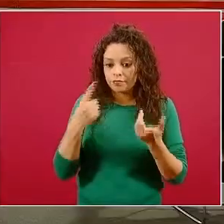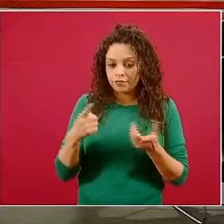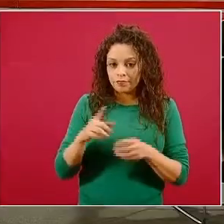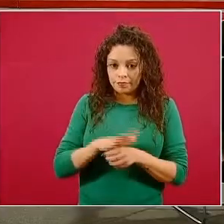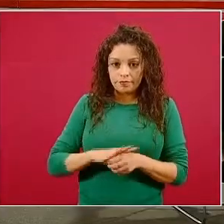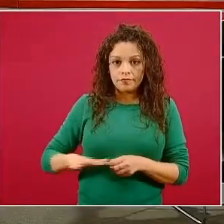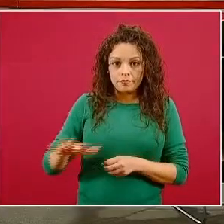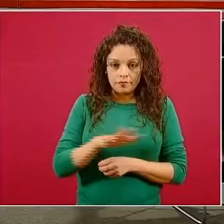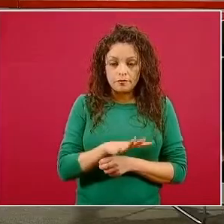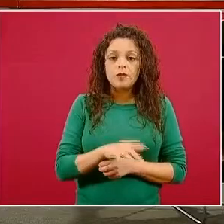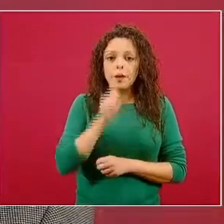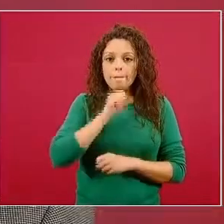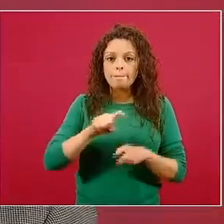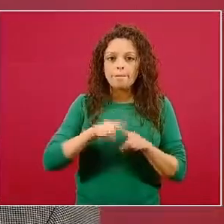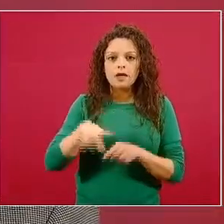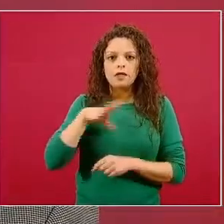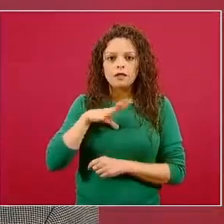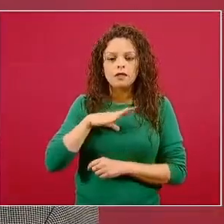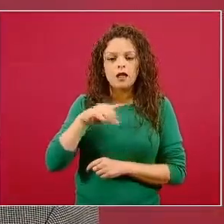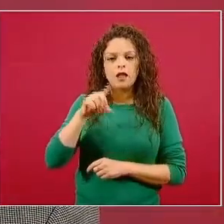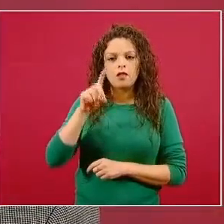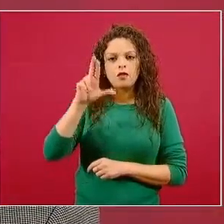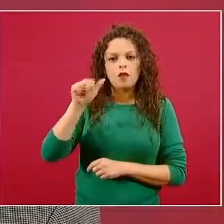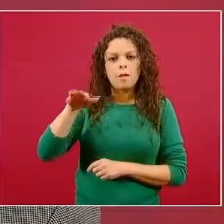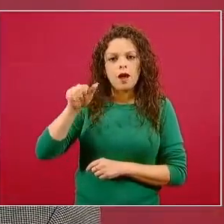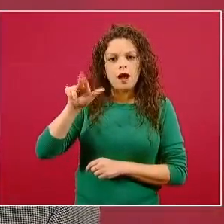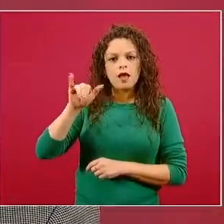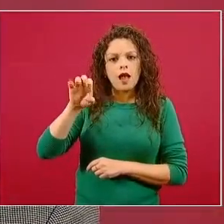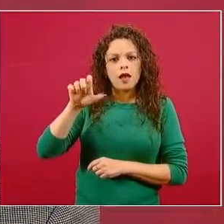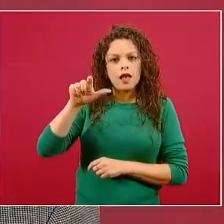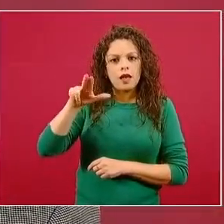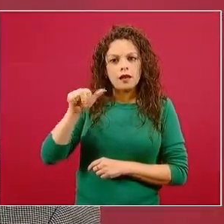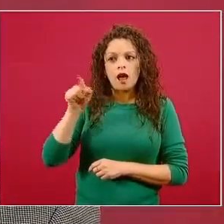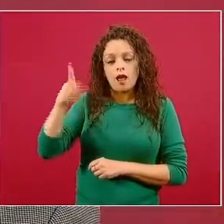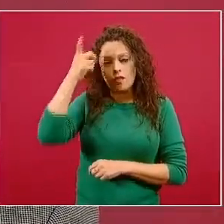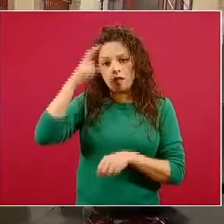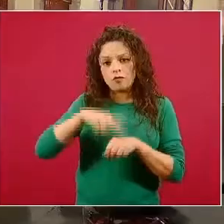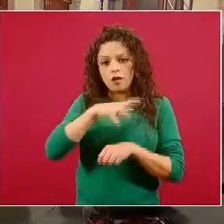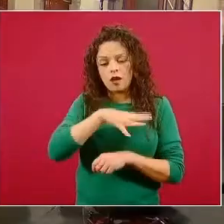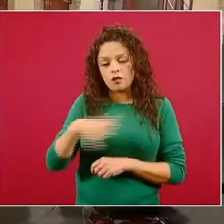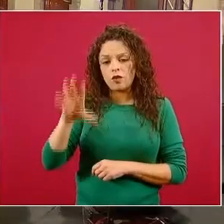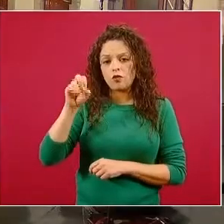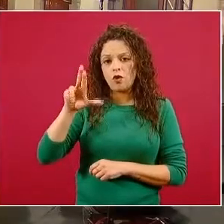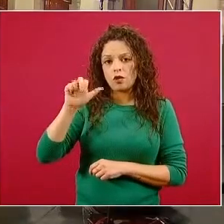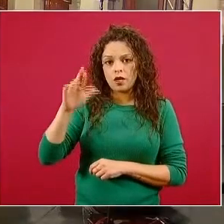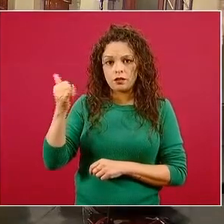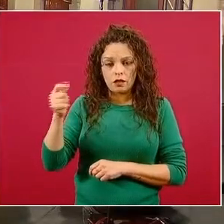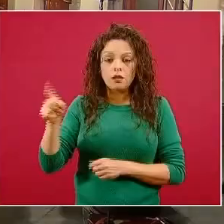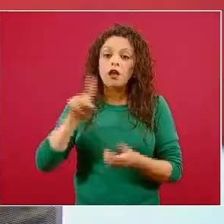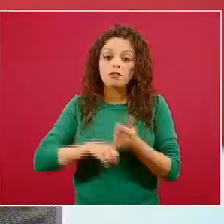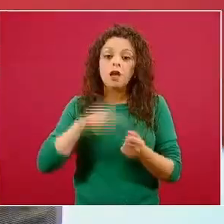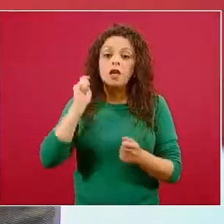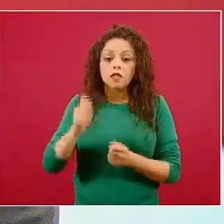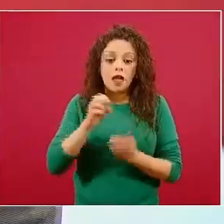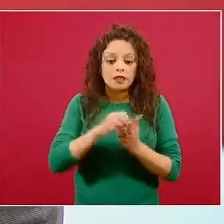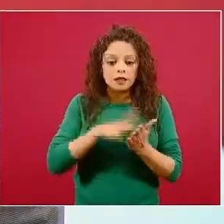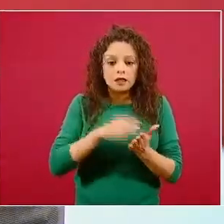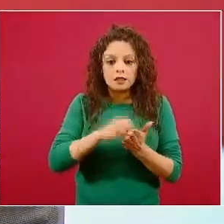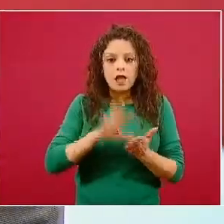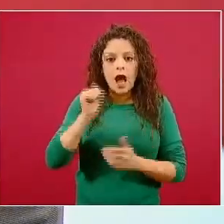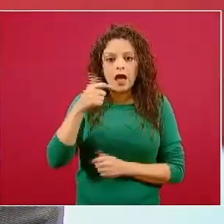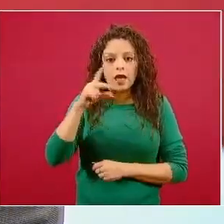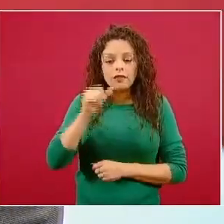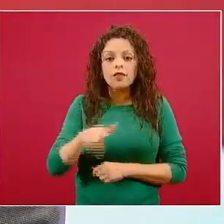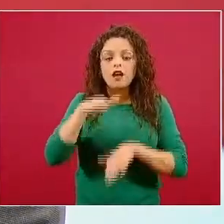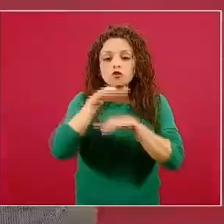institucional, también estuvo involucrada la doctora María Elena Álvarez Builla, directora general del CONACYT, y estamos retomando esta agenda sobre las cuencas